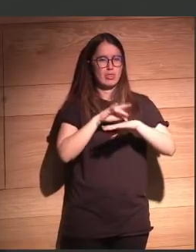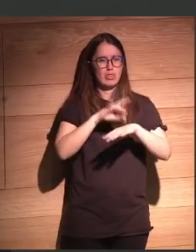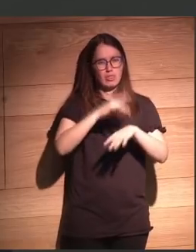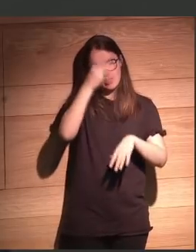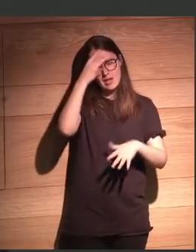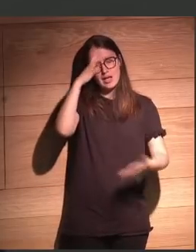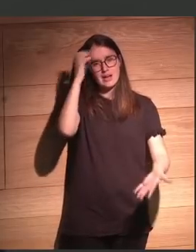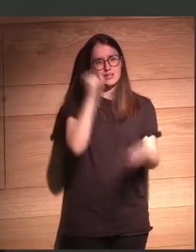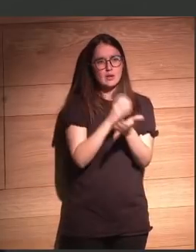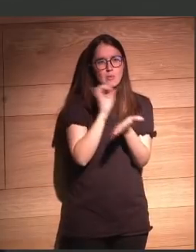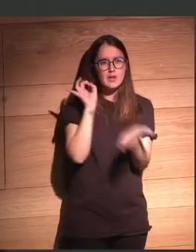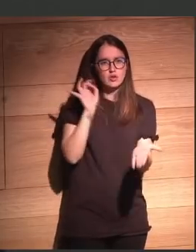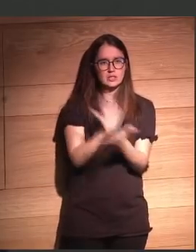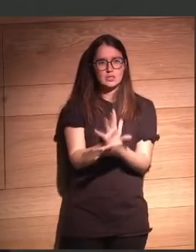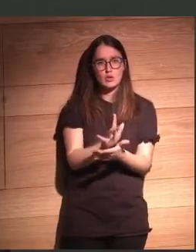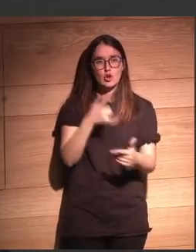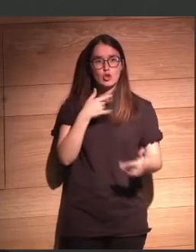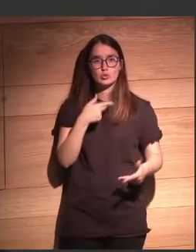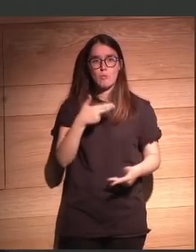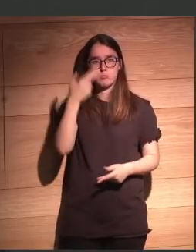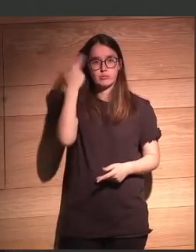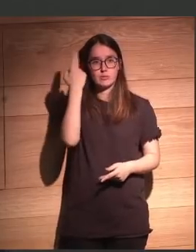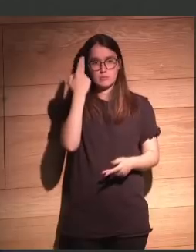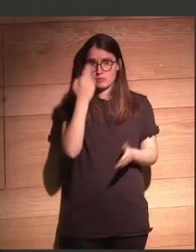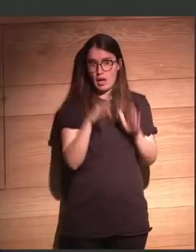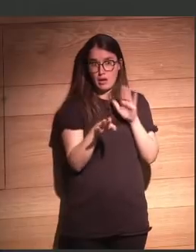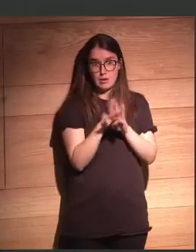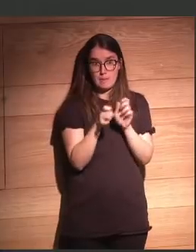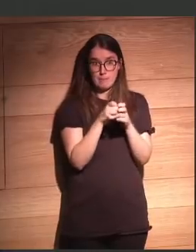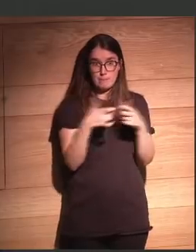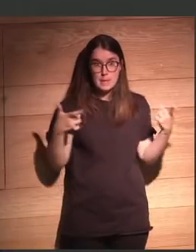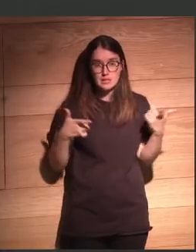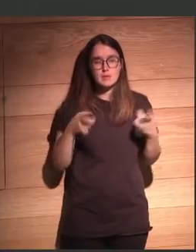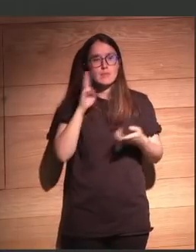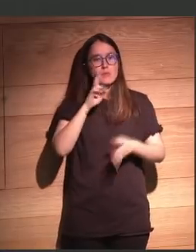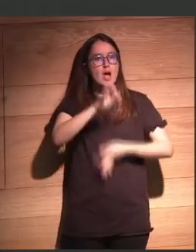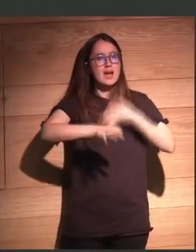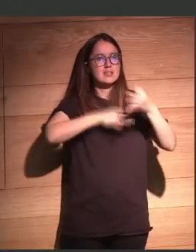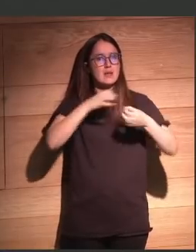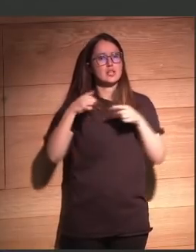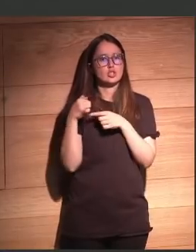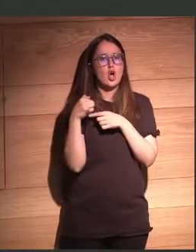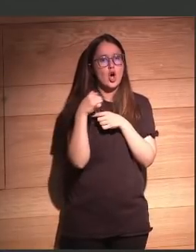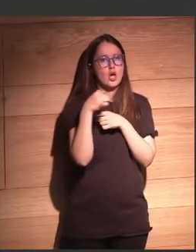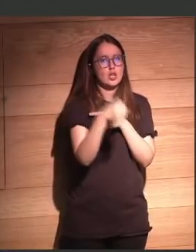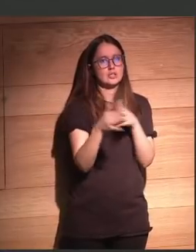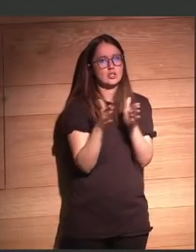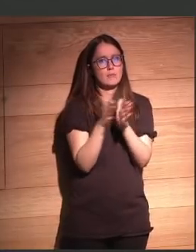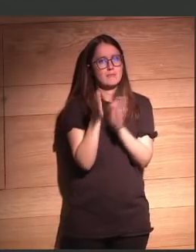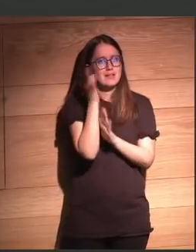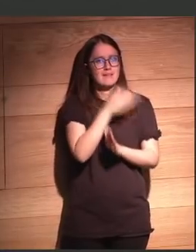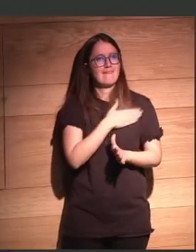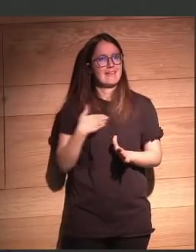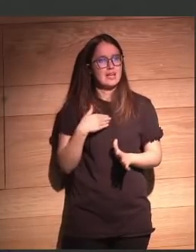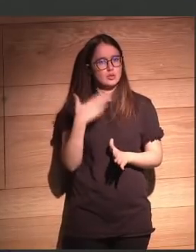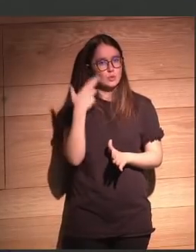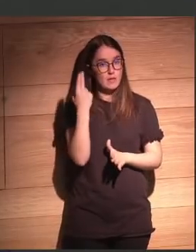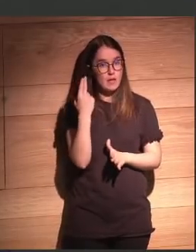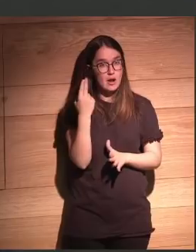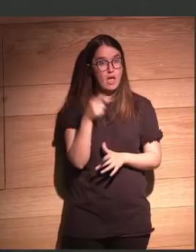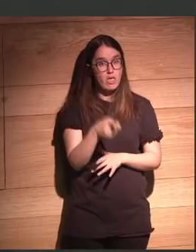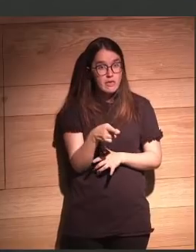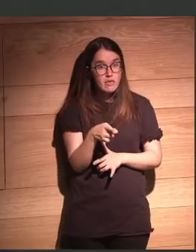trauma de los desahucios, los suicidios que no paran. Vemos en nuestras asambleas todos los días compañeras que se quieren suicidar, y